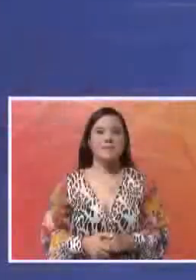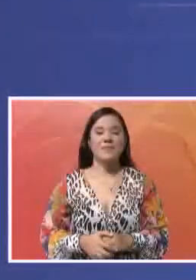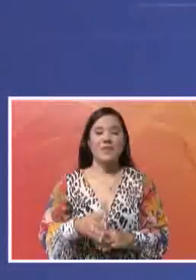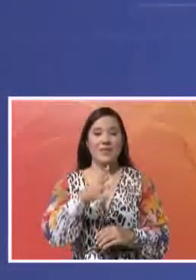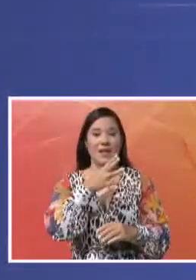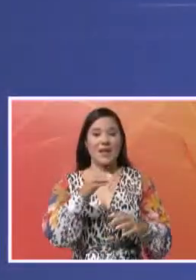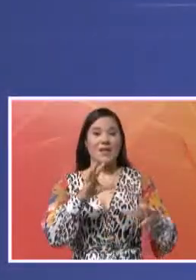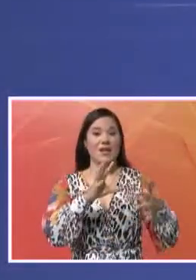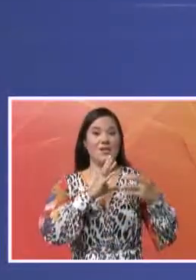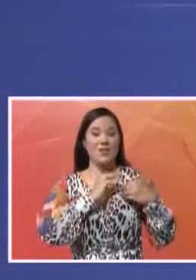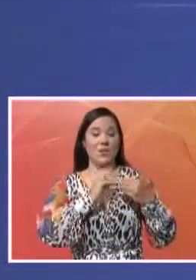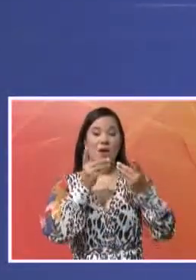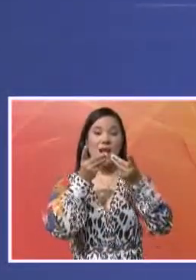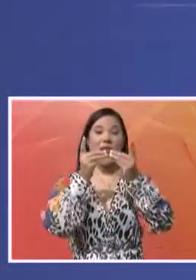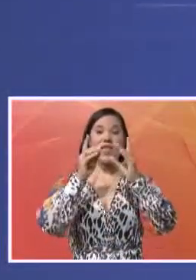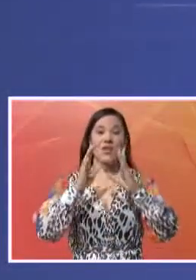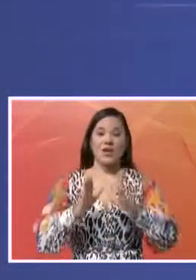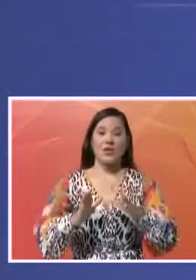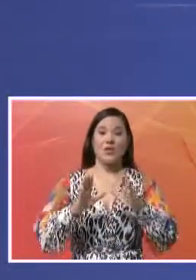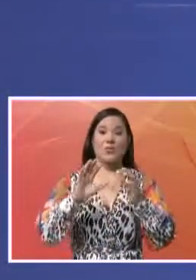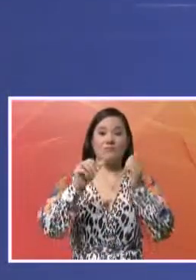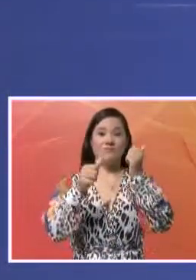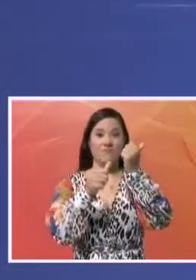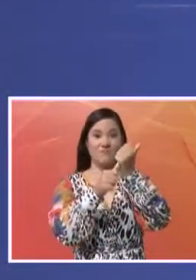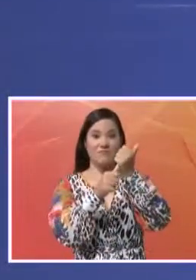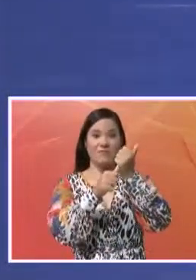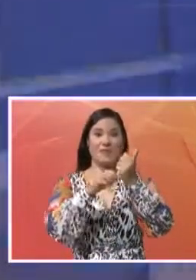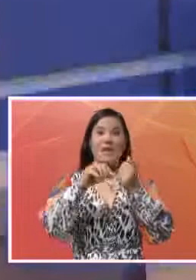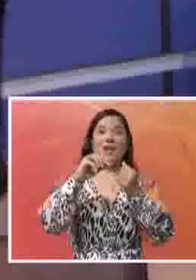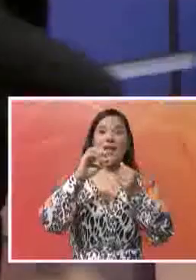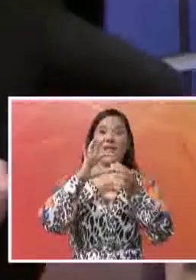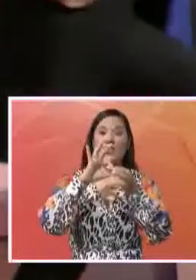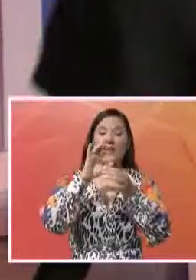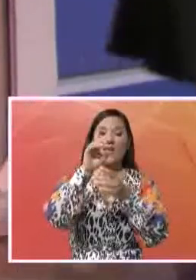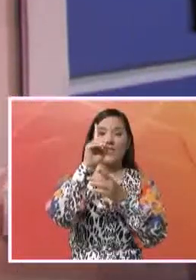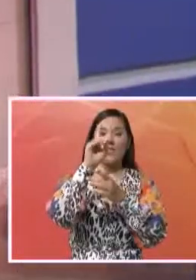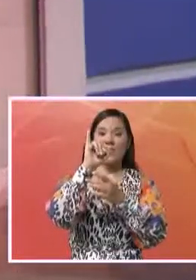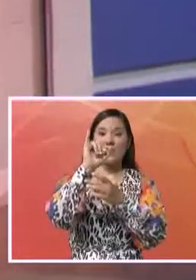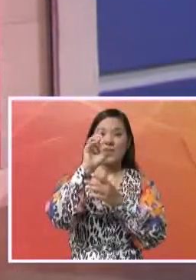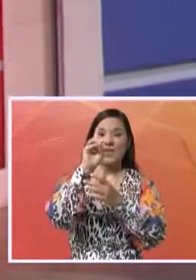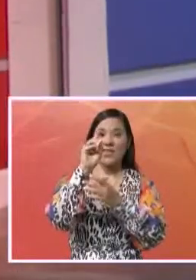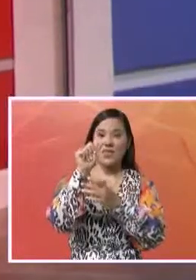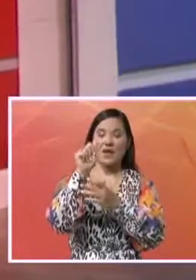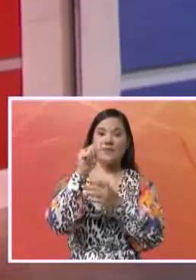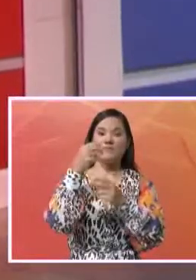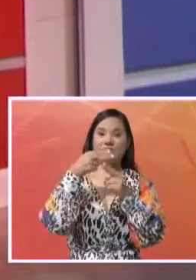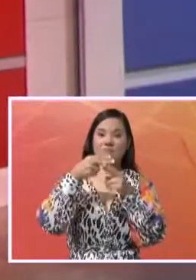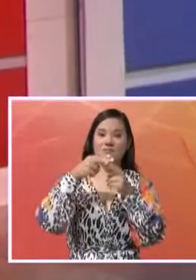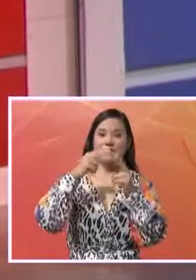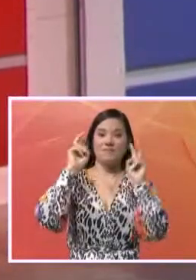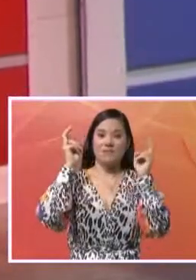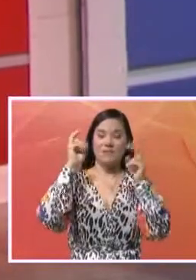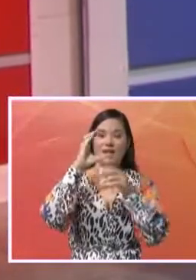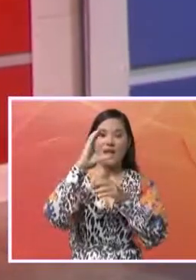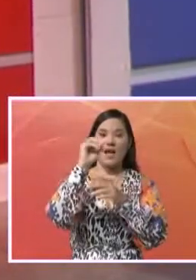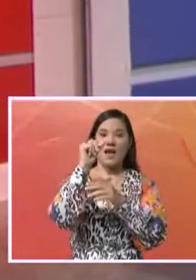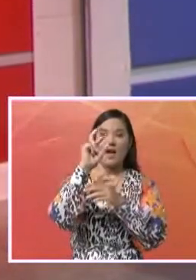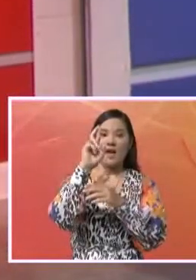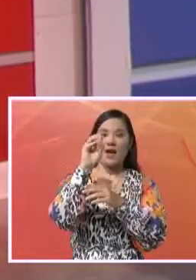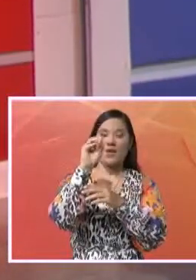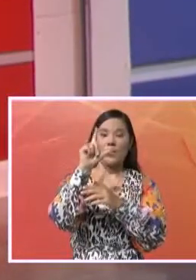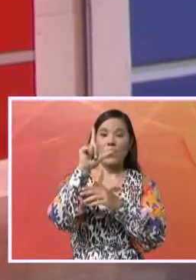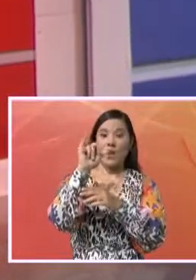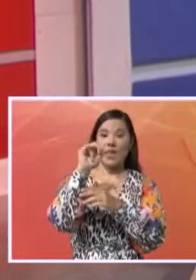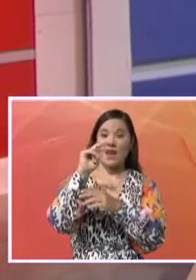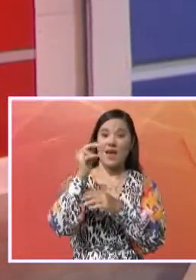y recibimos a la directora general de la vida carolina serrat a buenos días bienvenida buenos días cómo estás bienvenida